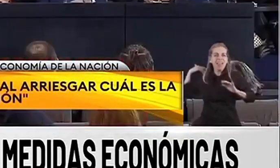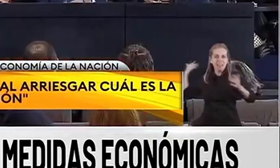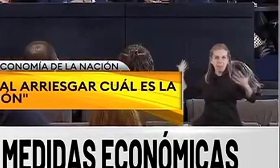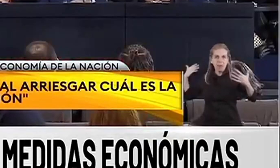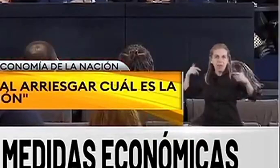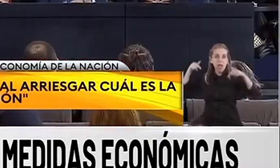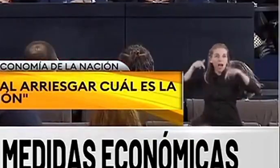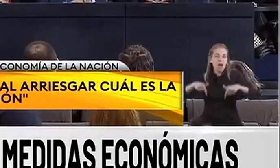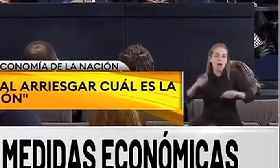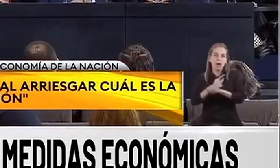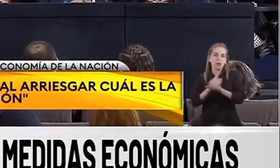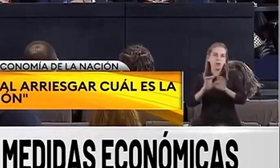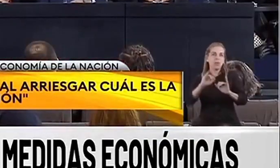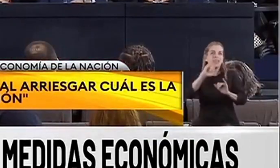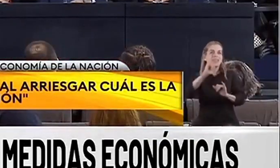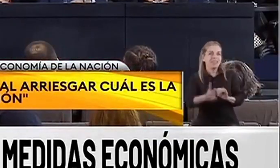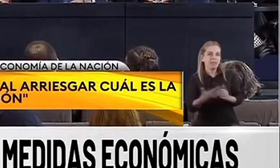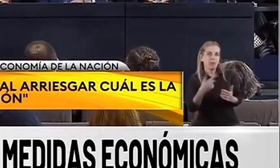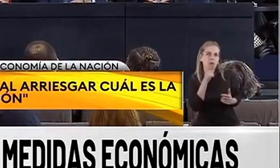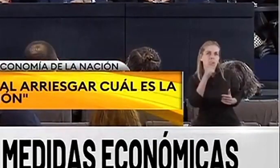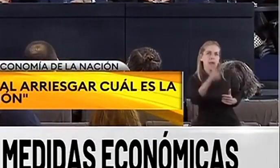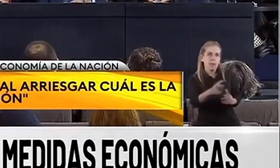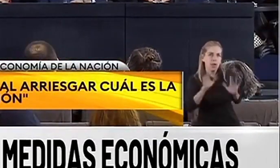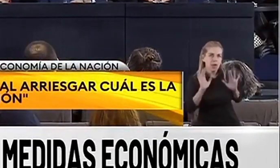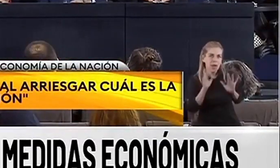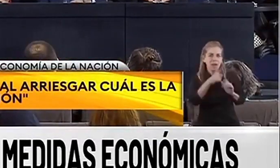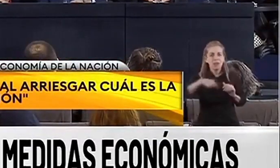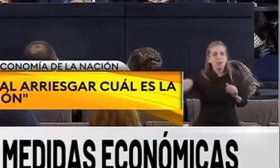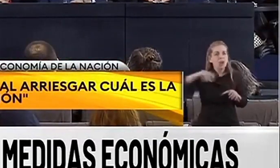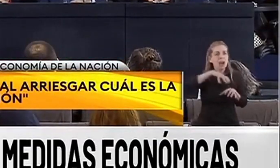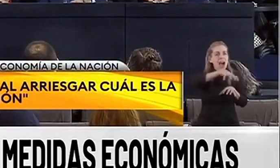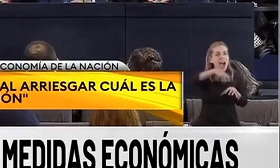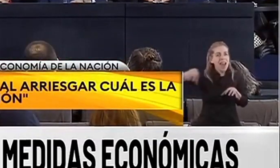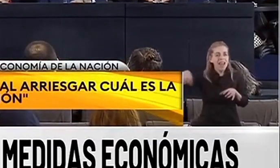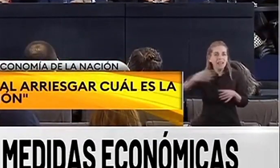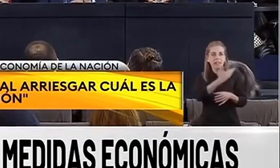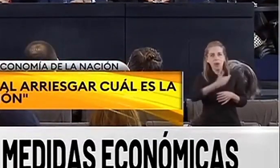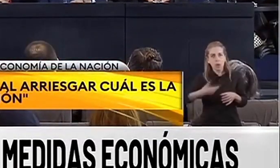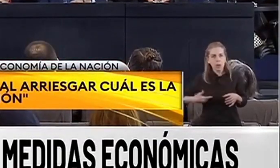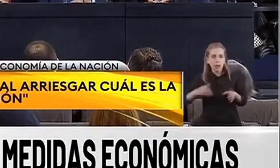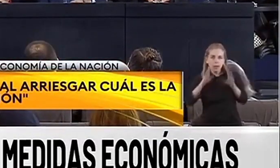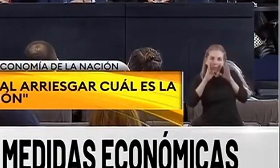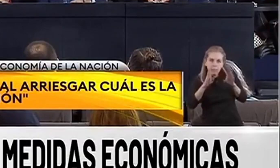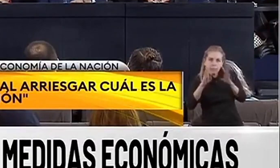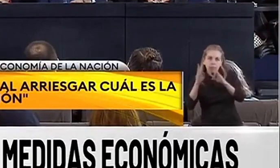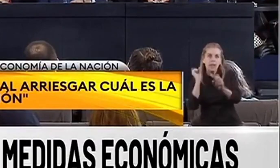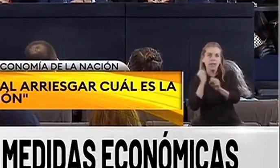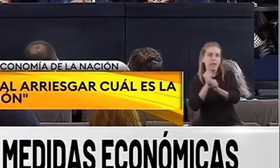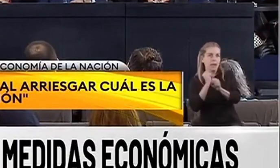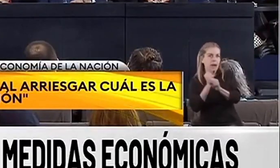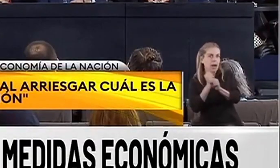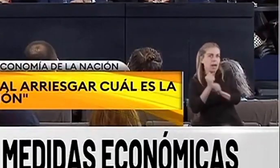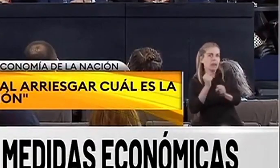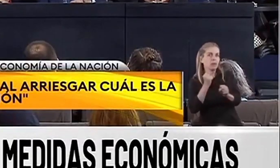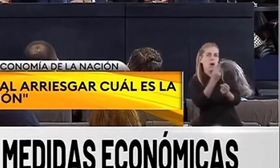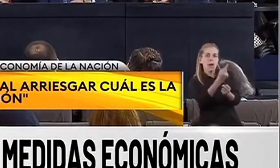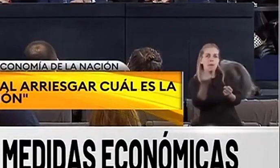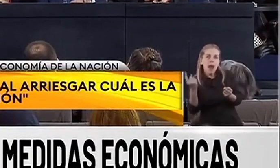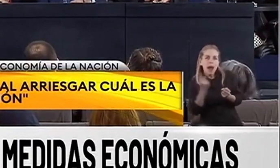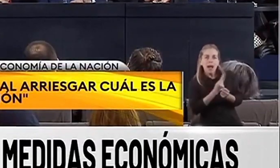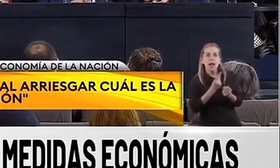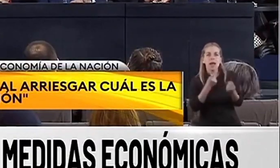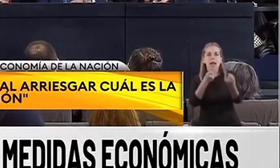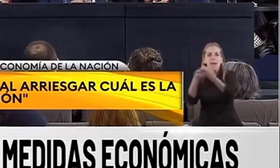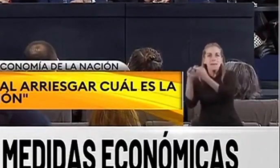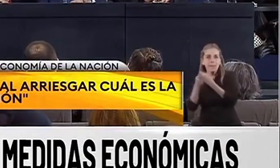algún especialista bueno trataremos de buscar a alguien que tenga obviamente más conocimientos que nosotros yo hablo como un vecino